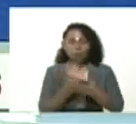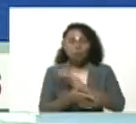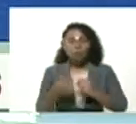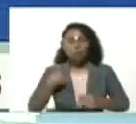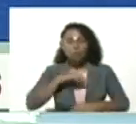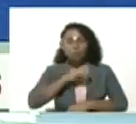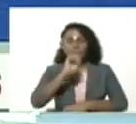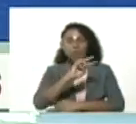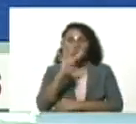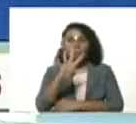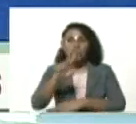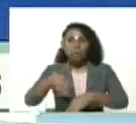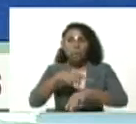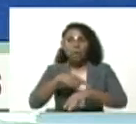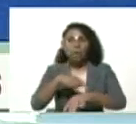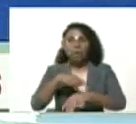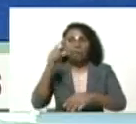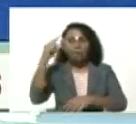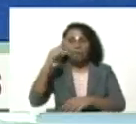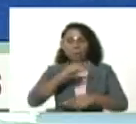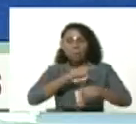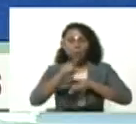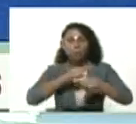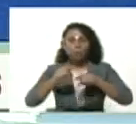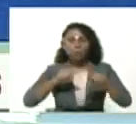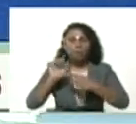24 horas del día aquí, coordinando,